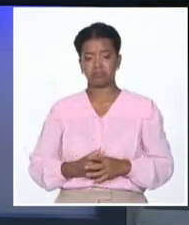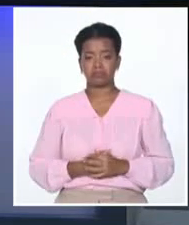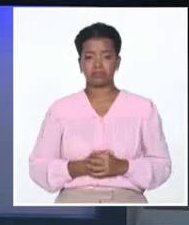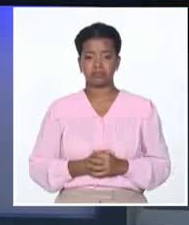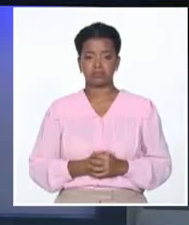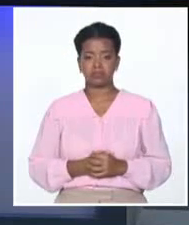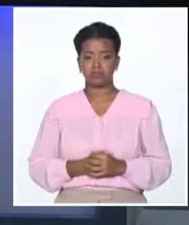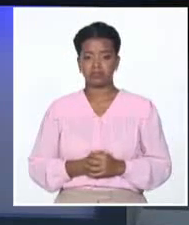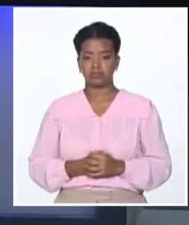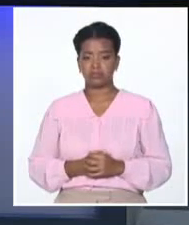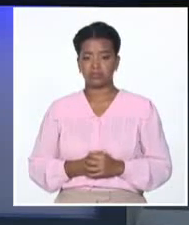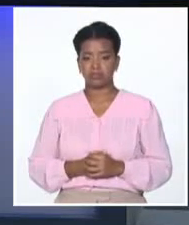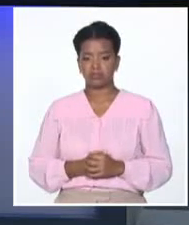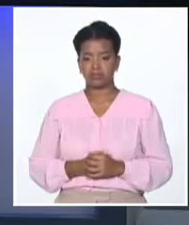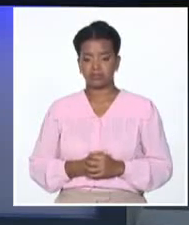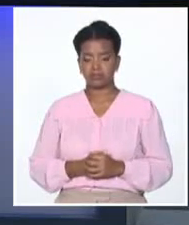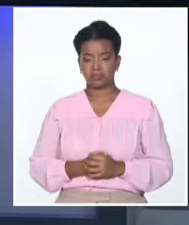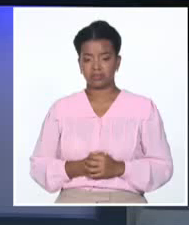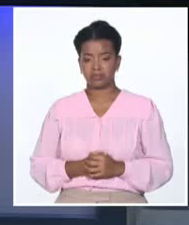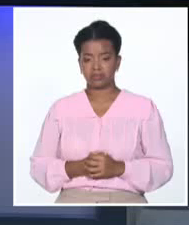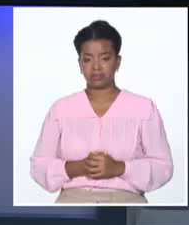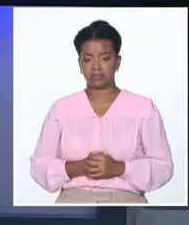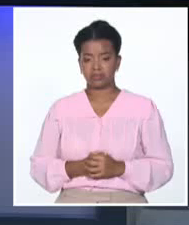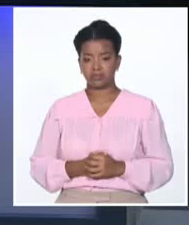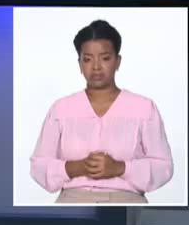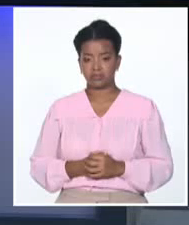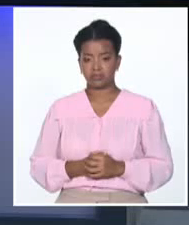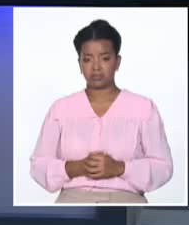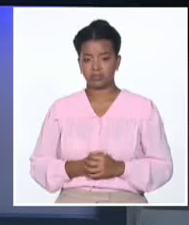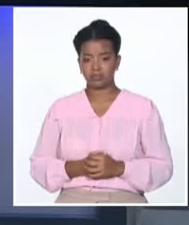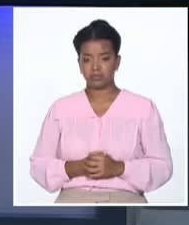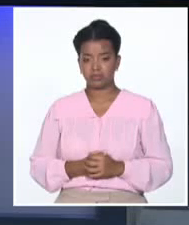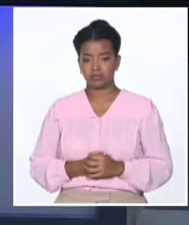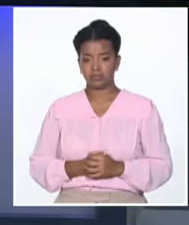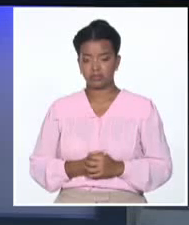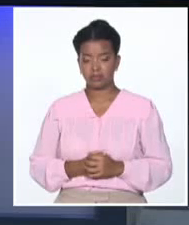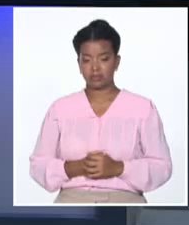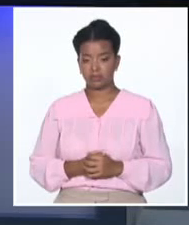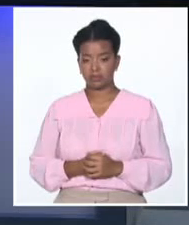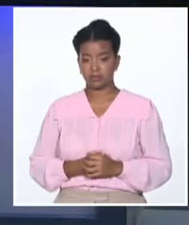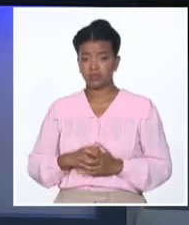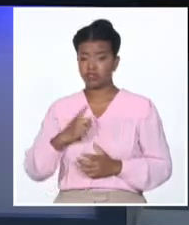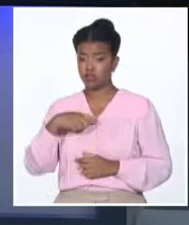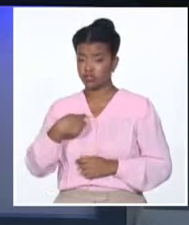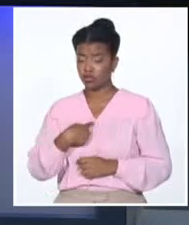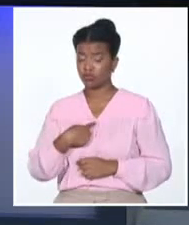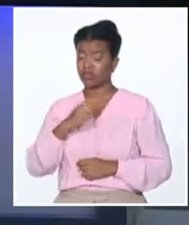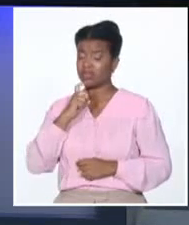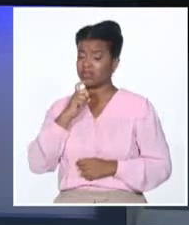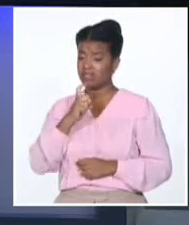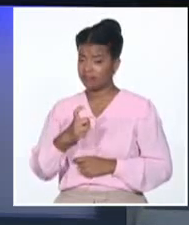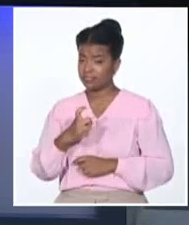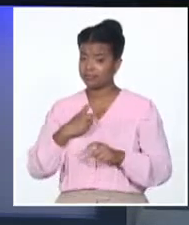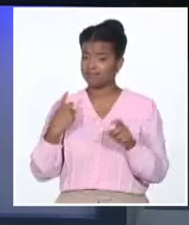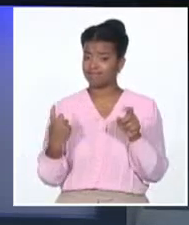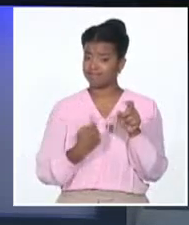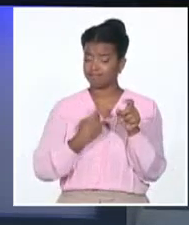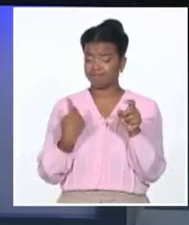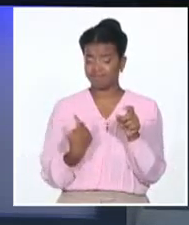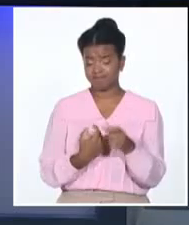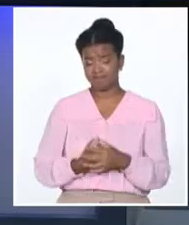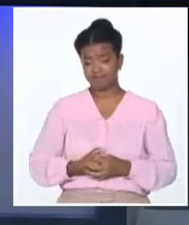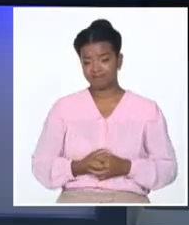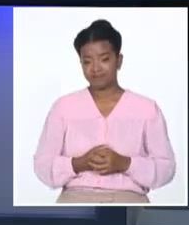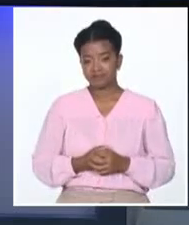Múltiples son las amenazas y desafíos que afronta el país para hacer frente a las tendencias mundiales y a las realidades internas. La mayoría de